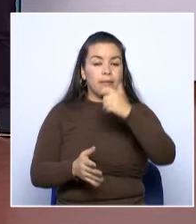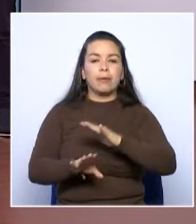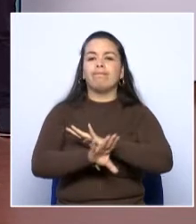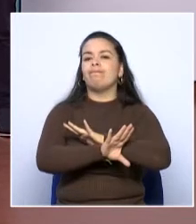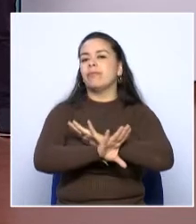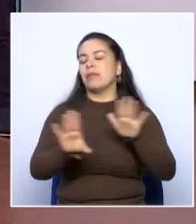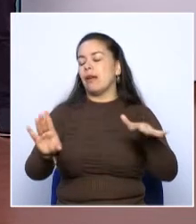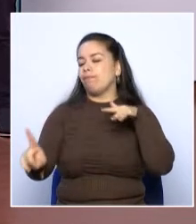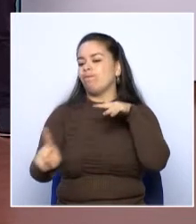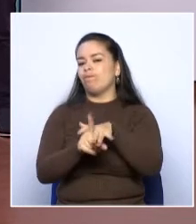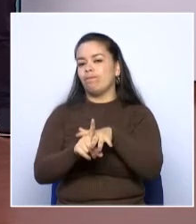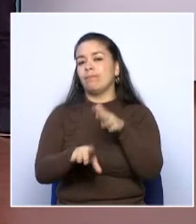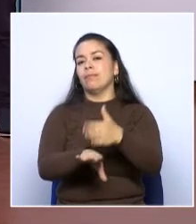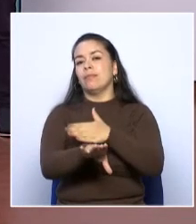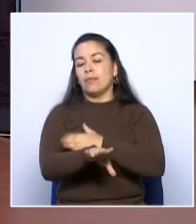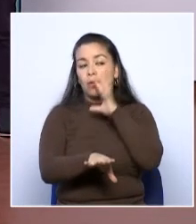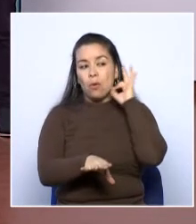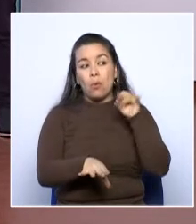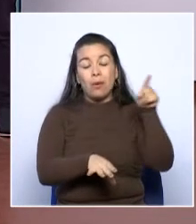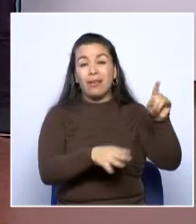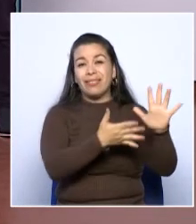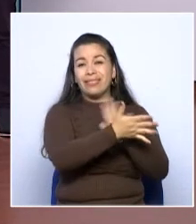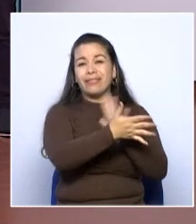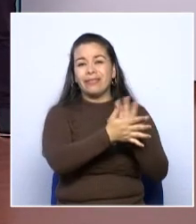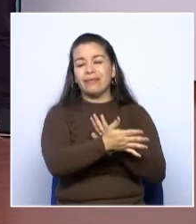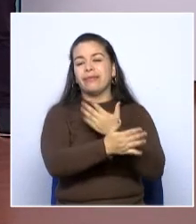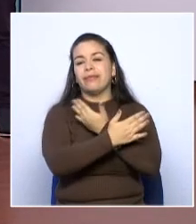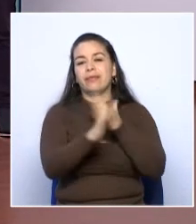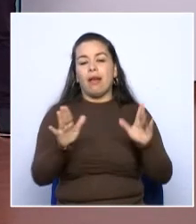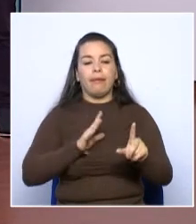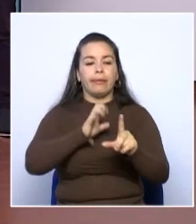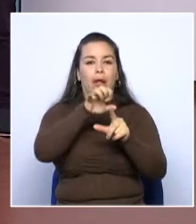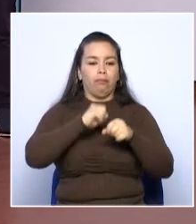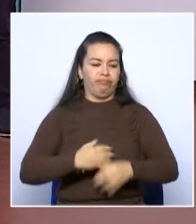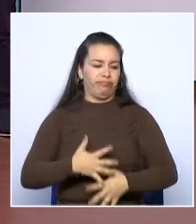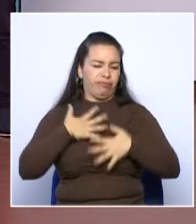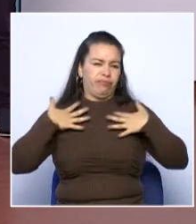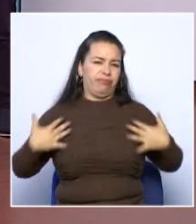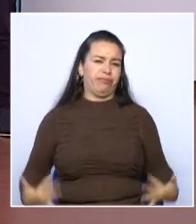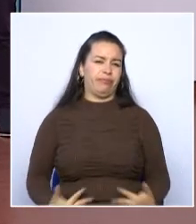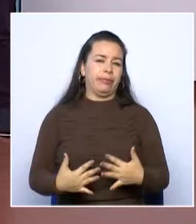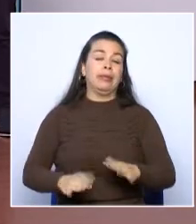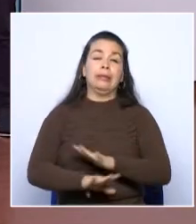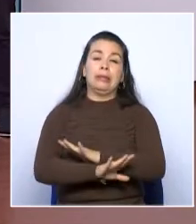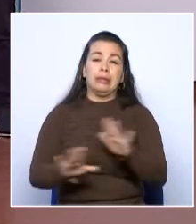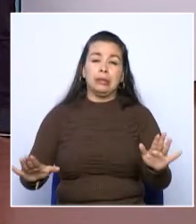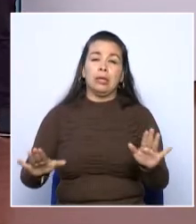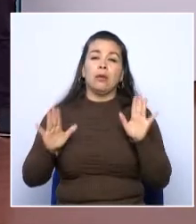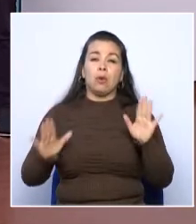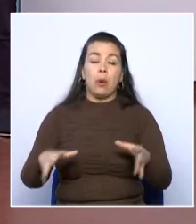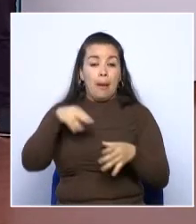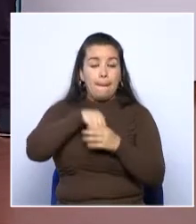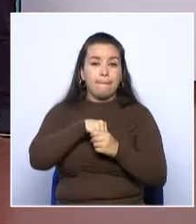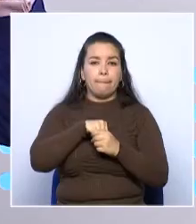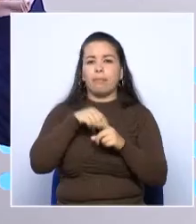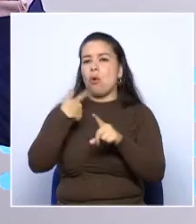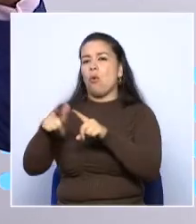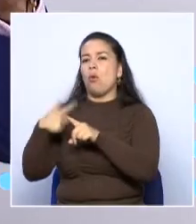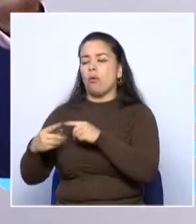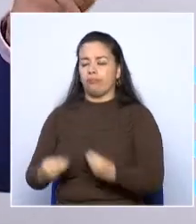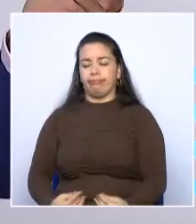hecho lo que explicaba ahora el doctor Juan Carlos. El cáncer se riega y ya lo que debería estar en un sitio ya está en otras